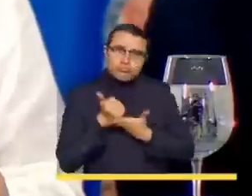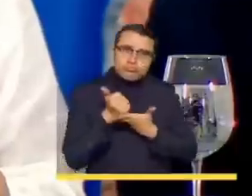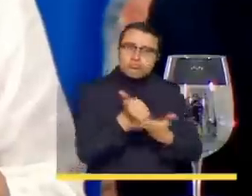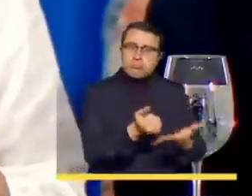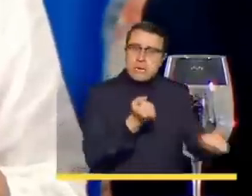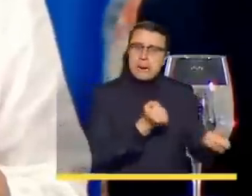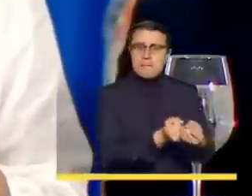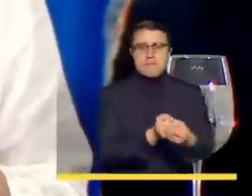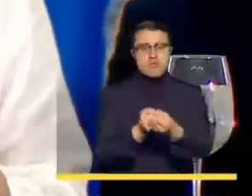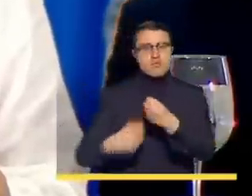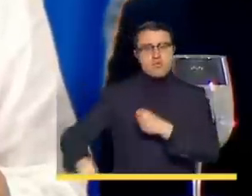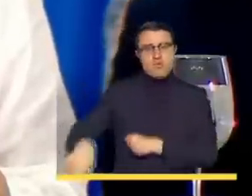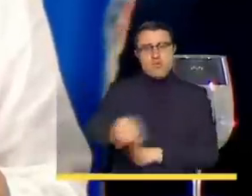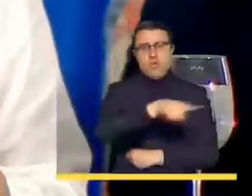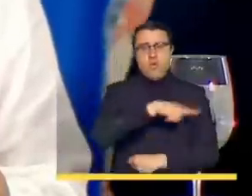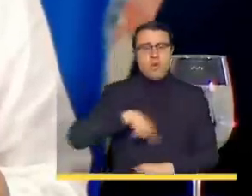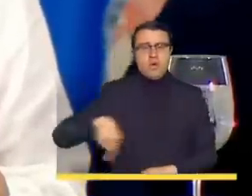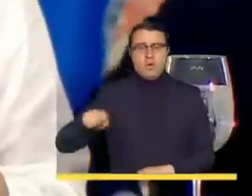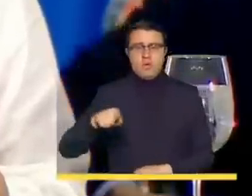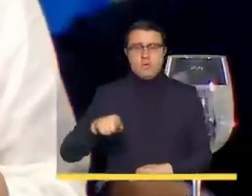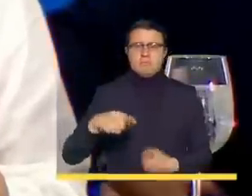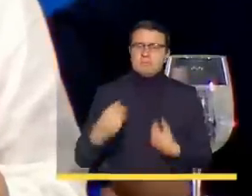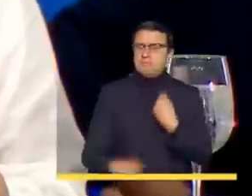que se les